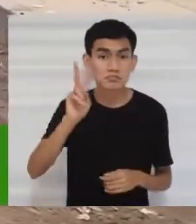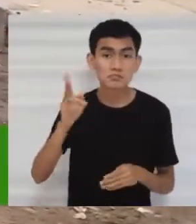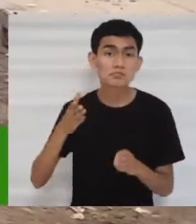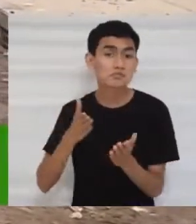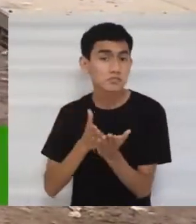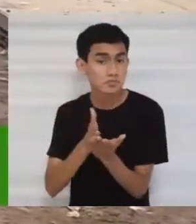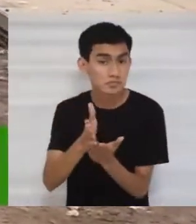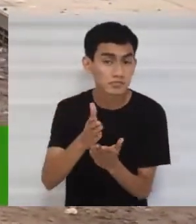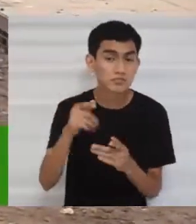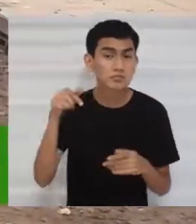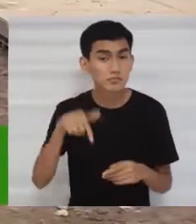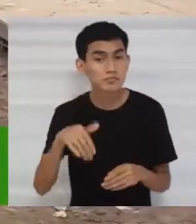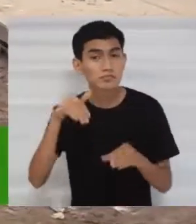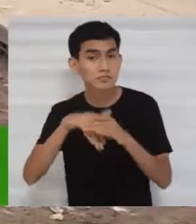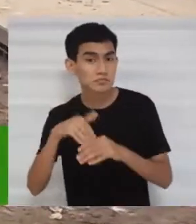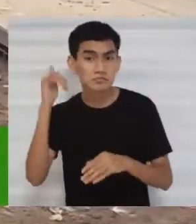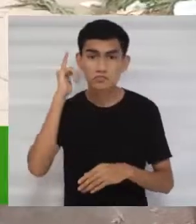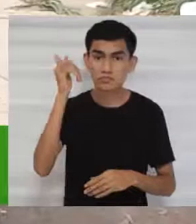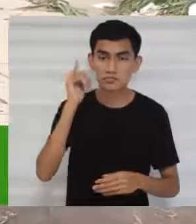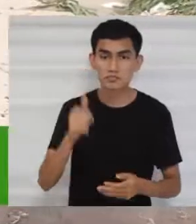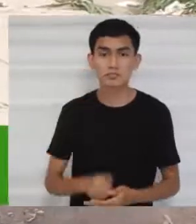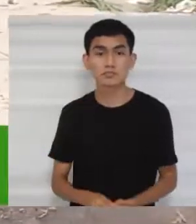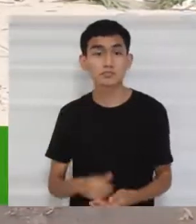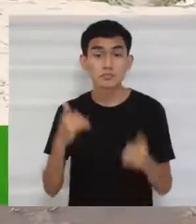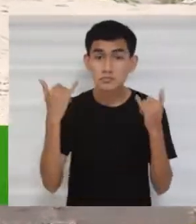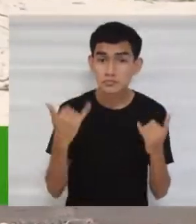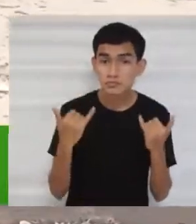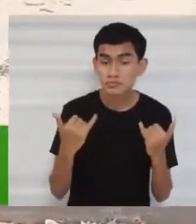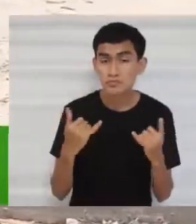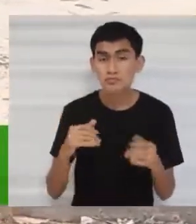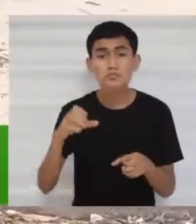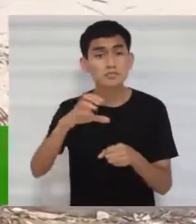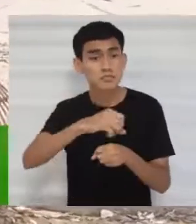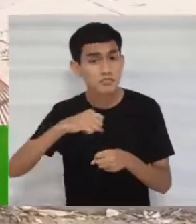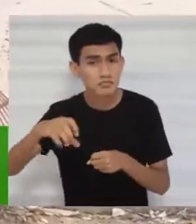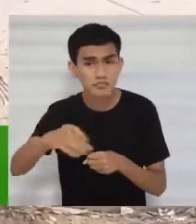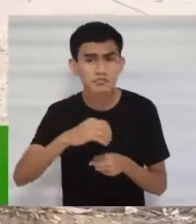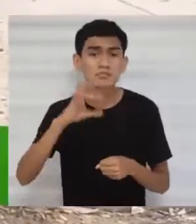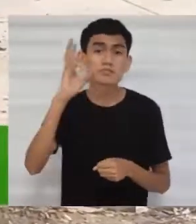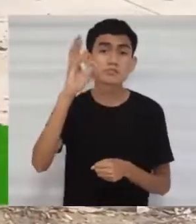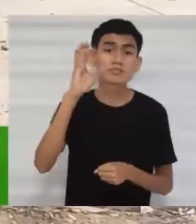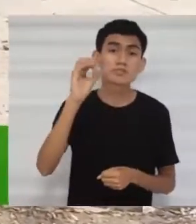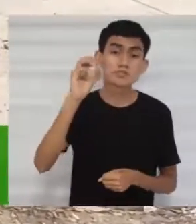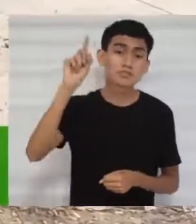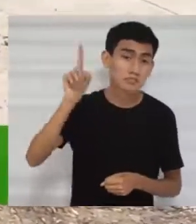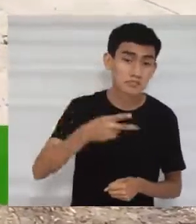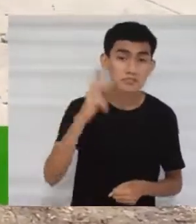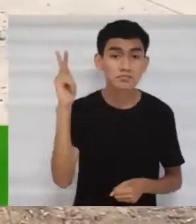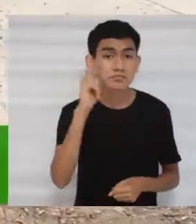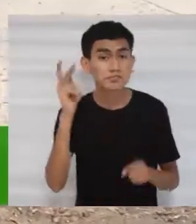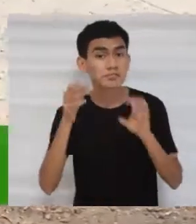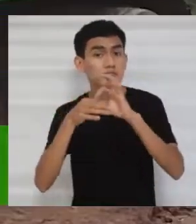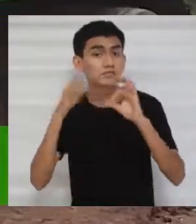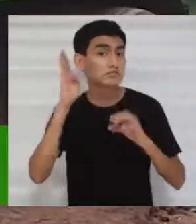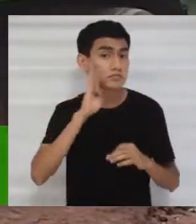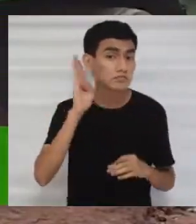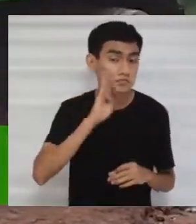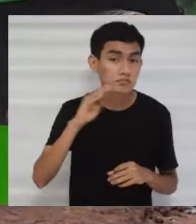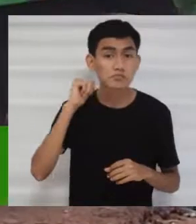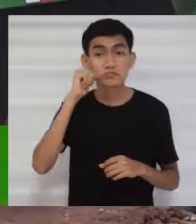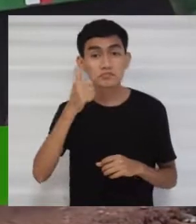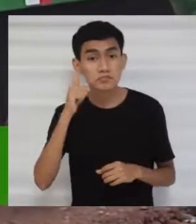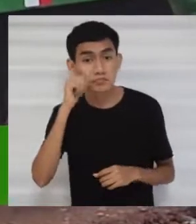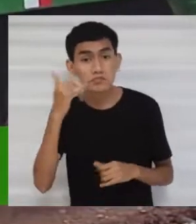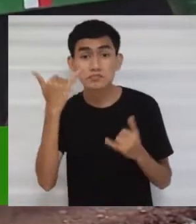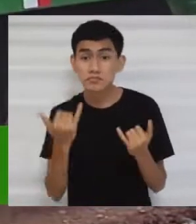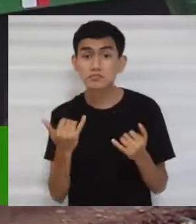el distrito de Yarinacocha. Actualmente se recogen 70 toneladas de residuos sólidos cada día y aumentará a